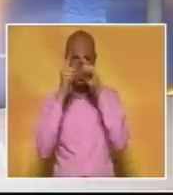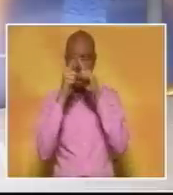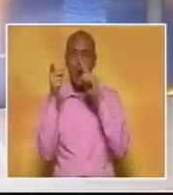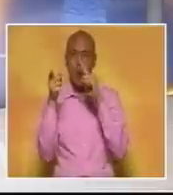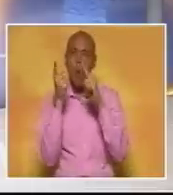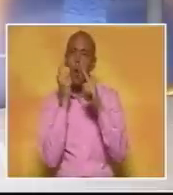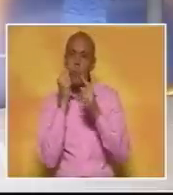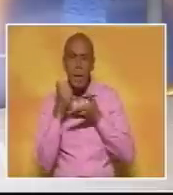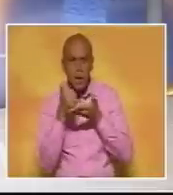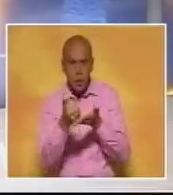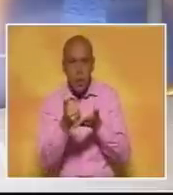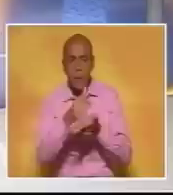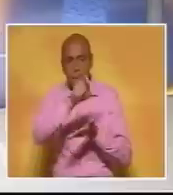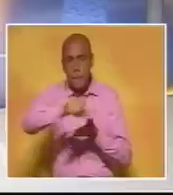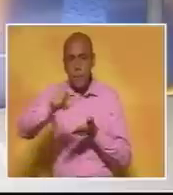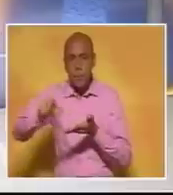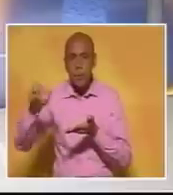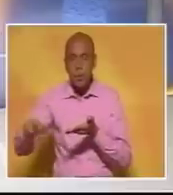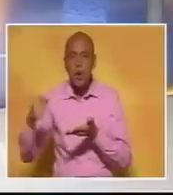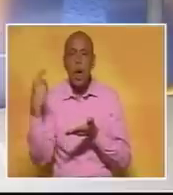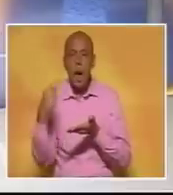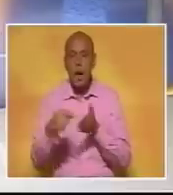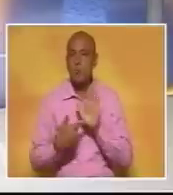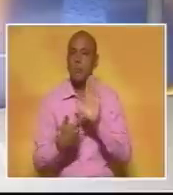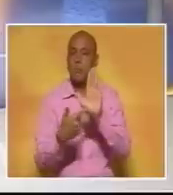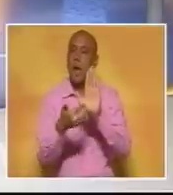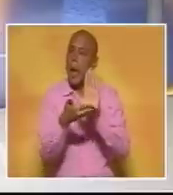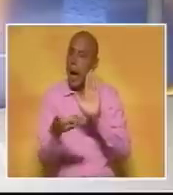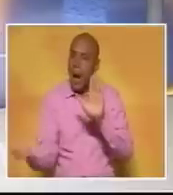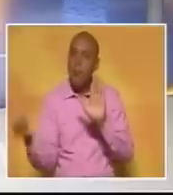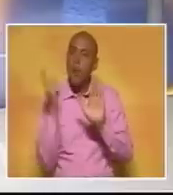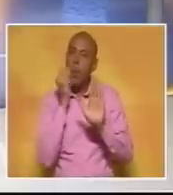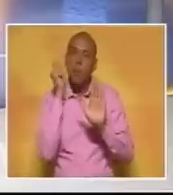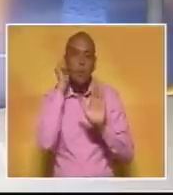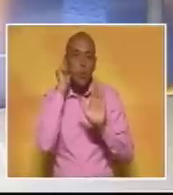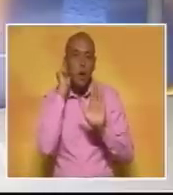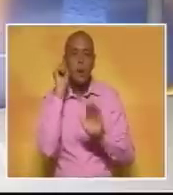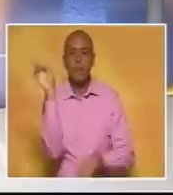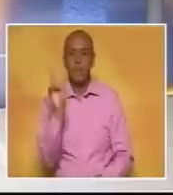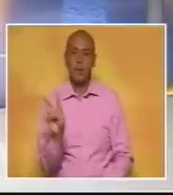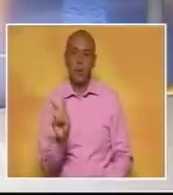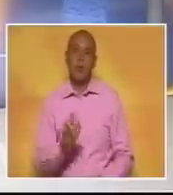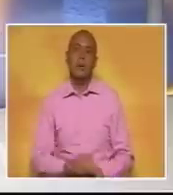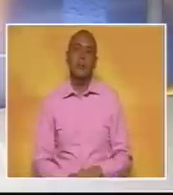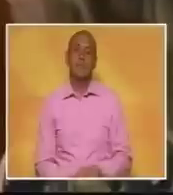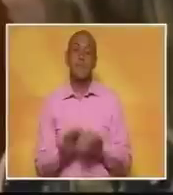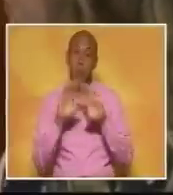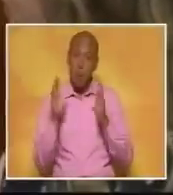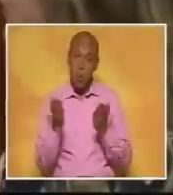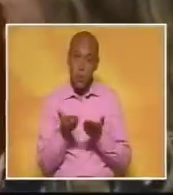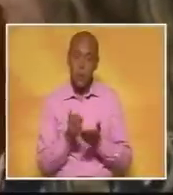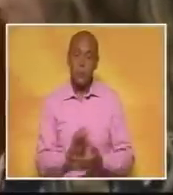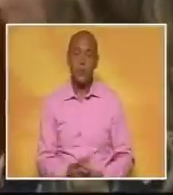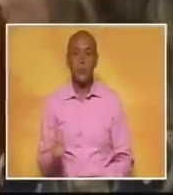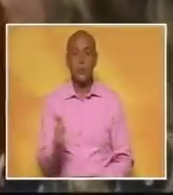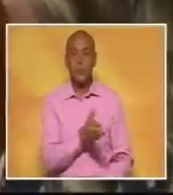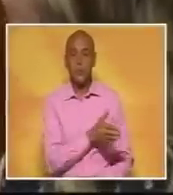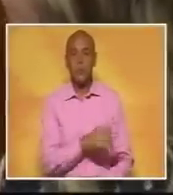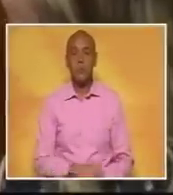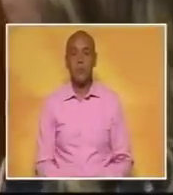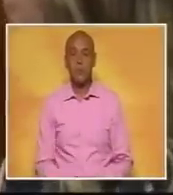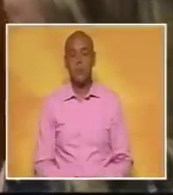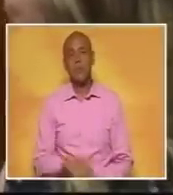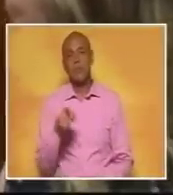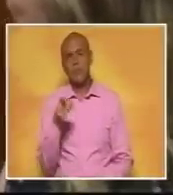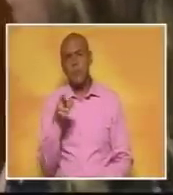el sufrimiento humano es vivo ejemplo para los ciudadanos de Venezuela y el mundo. Usted acaba de hacer una